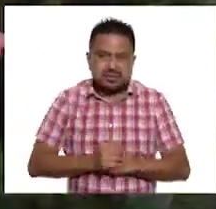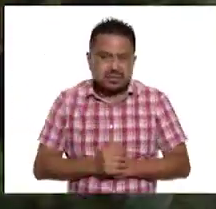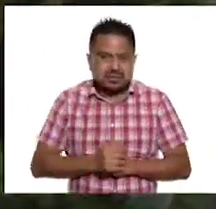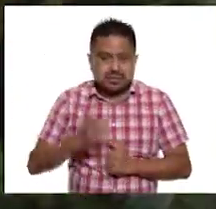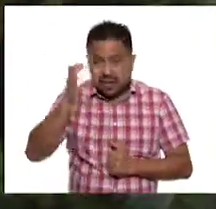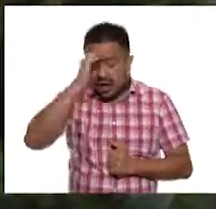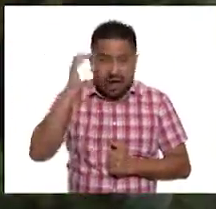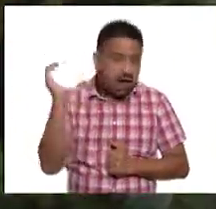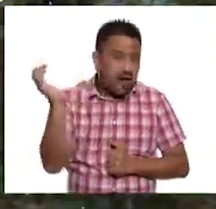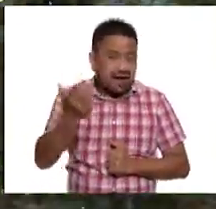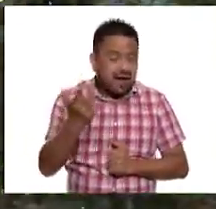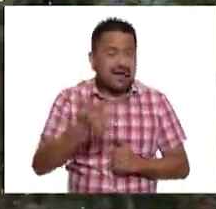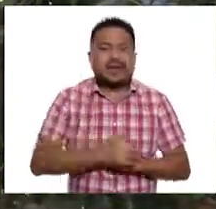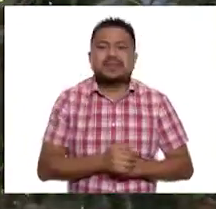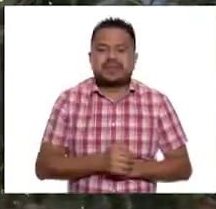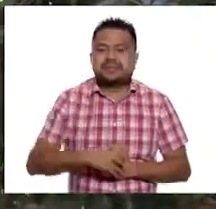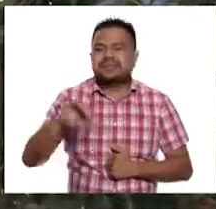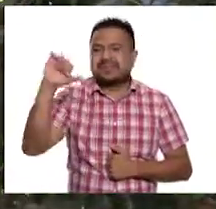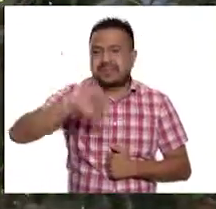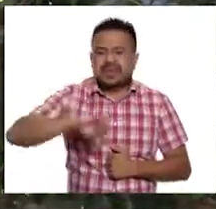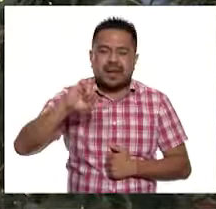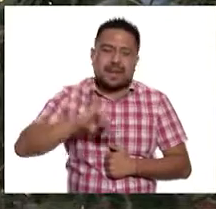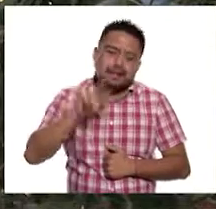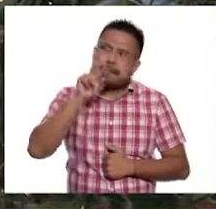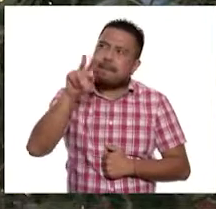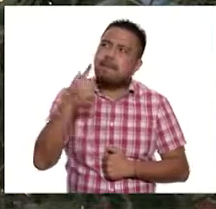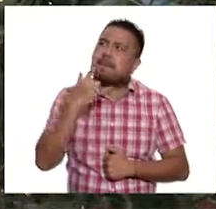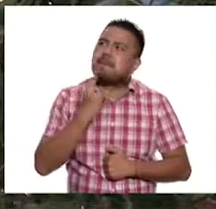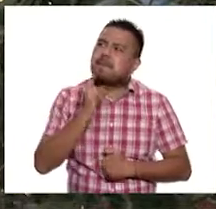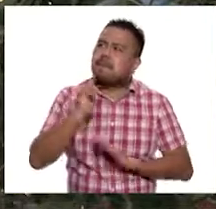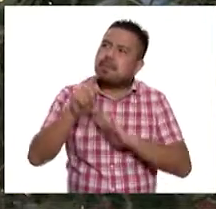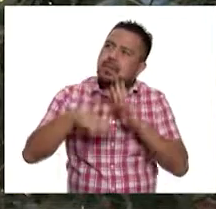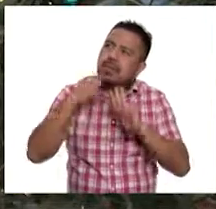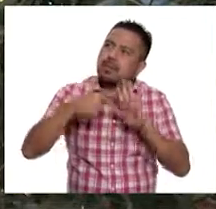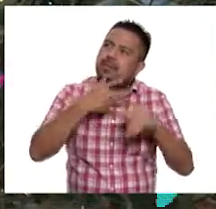¡Hola! ¡Vamos a ver el siguiente video!